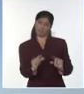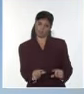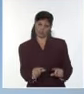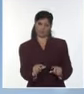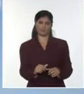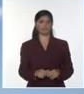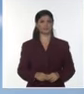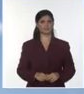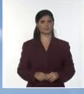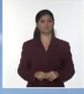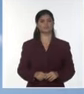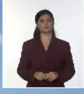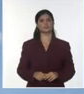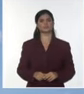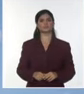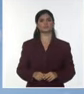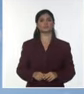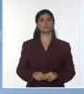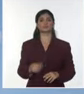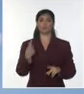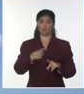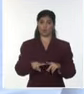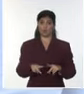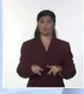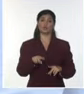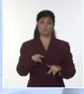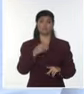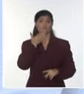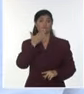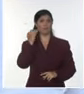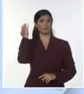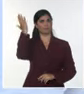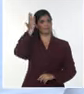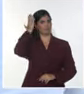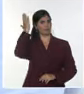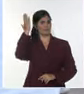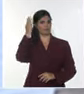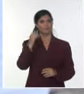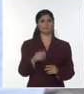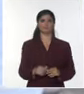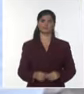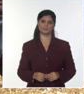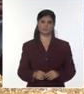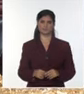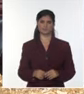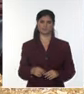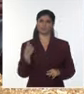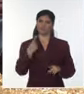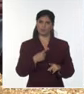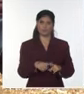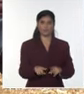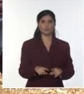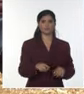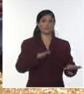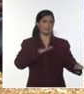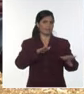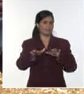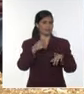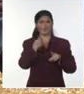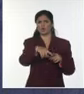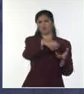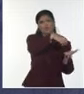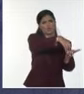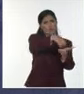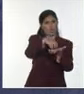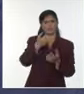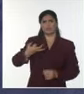carbono dejaron de emitirse a la atmósfera. Los de Alcalde Mayor y La Yuca y otro en preparación en Mal Tiempo,